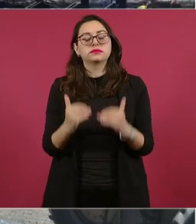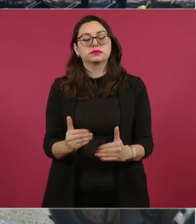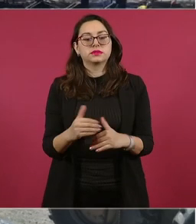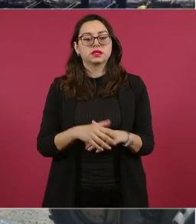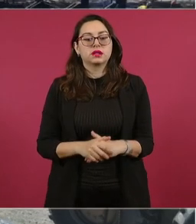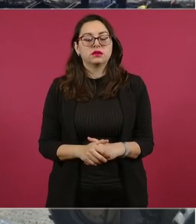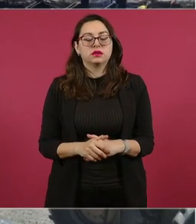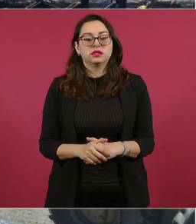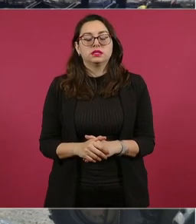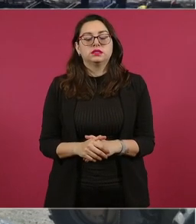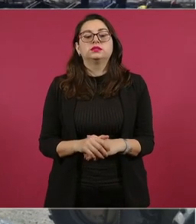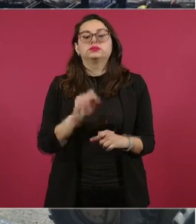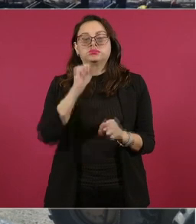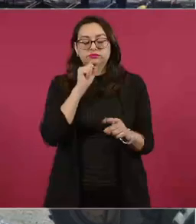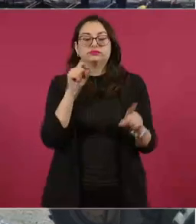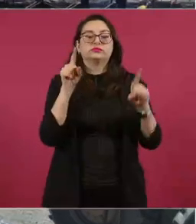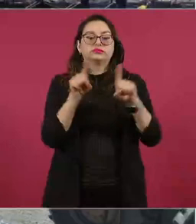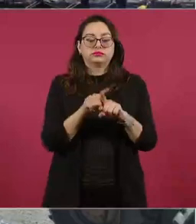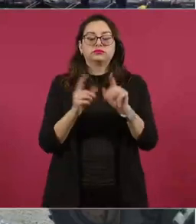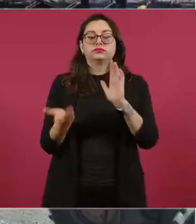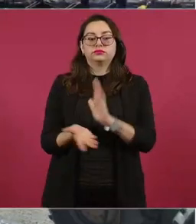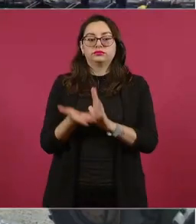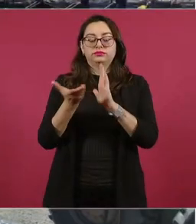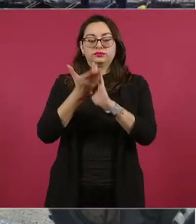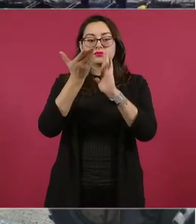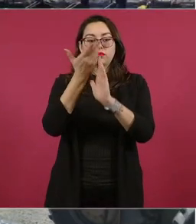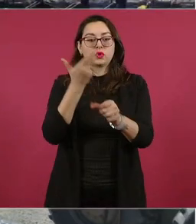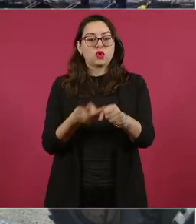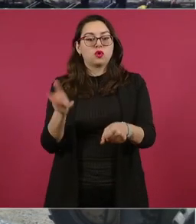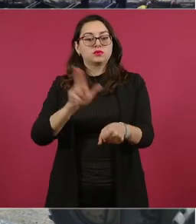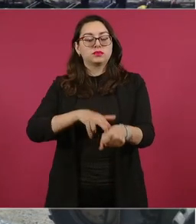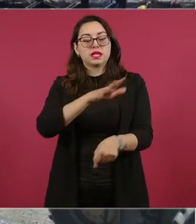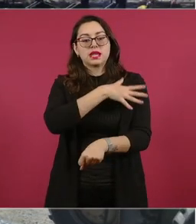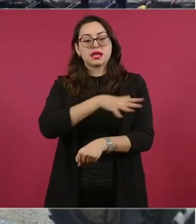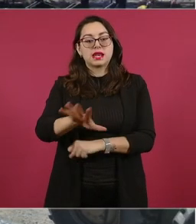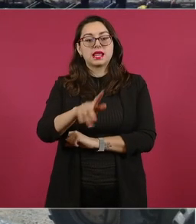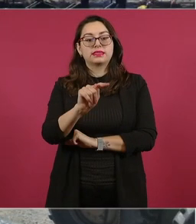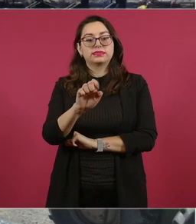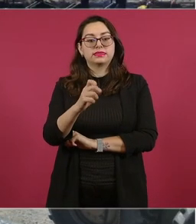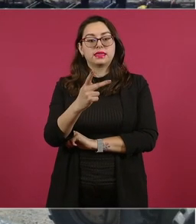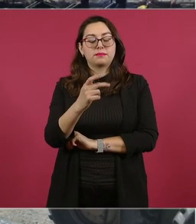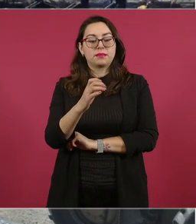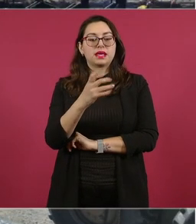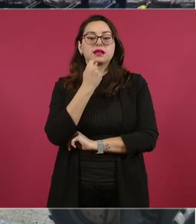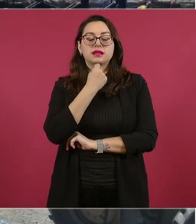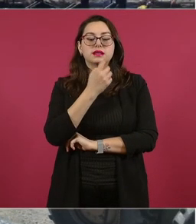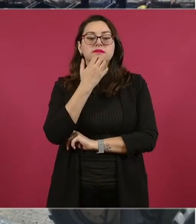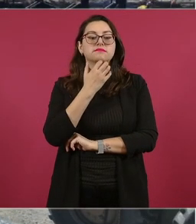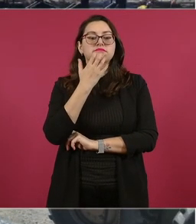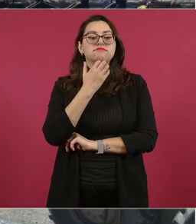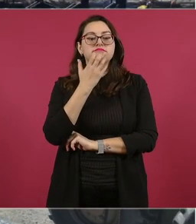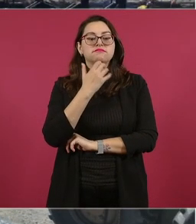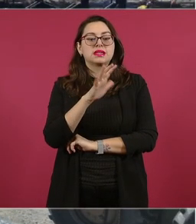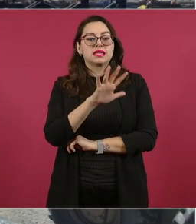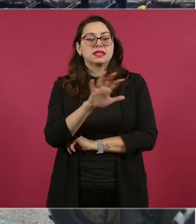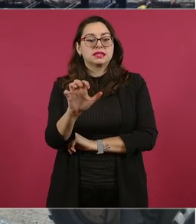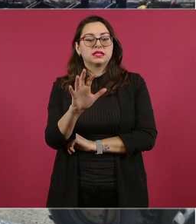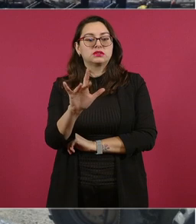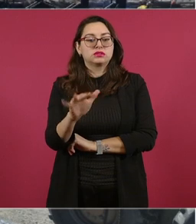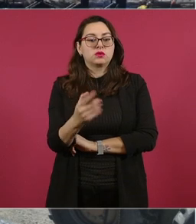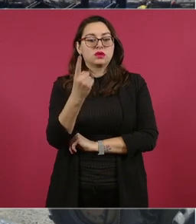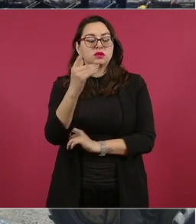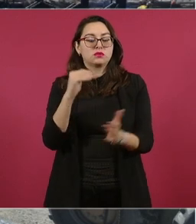está también construyendo y va avanzado el Hospital General de Tepic, una inversión de 551